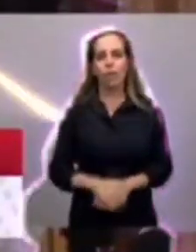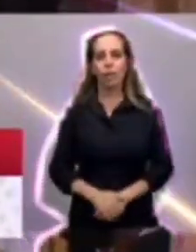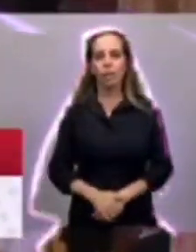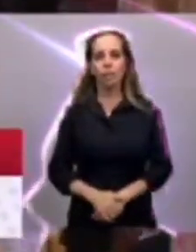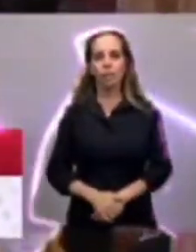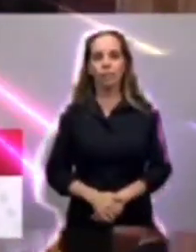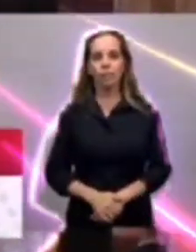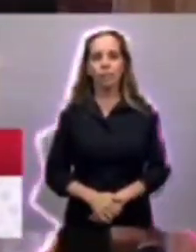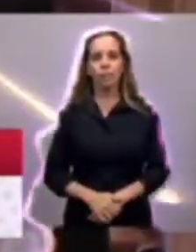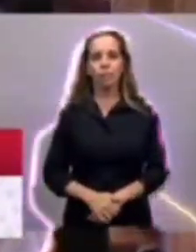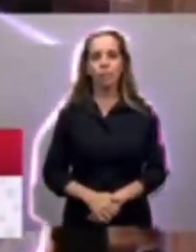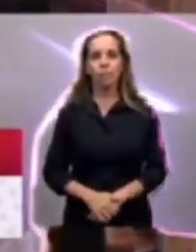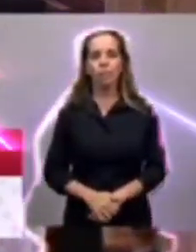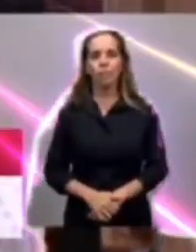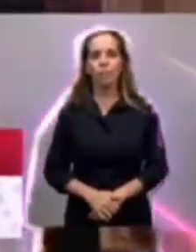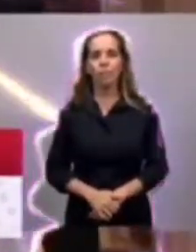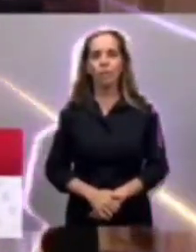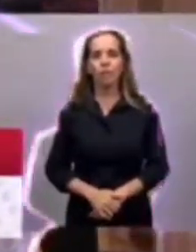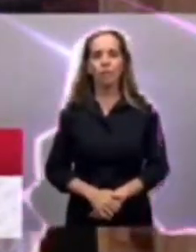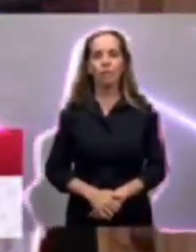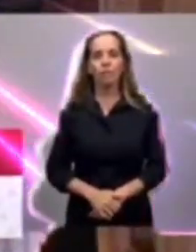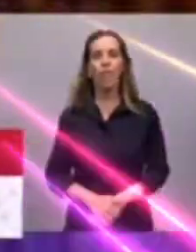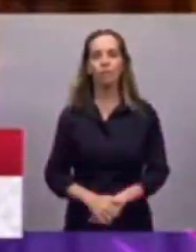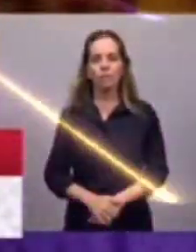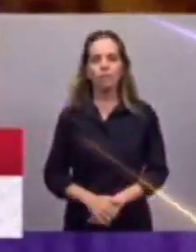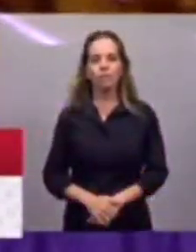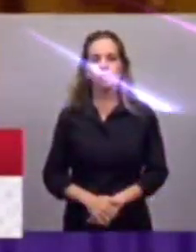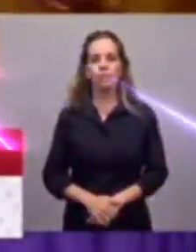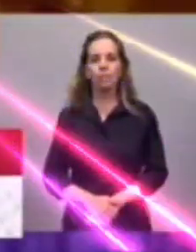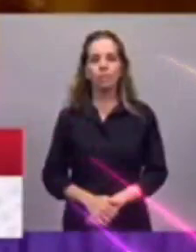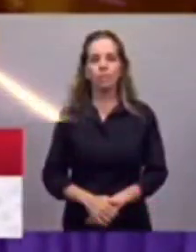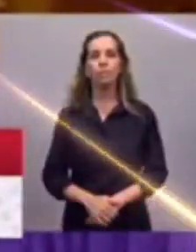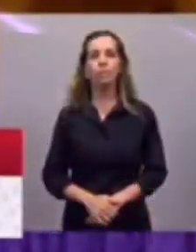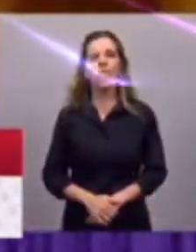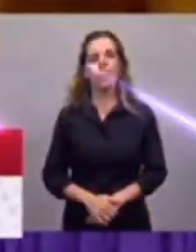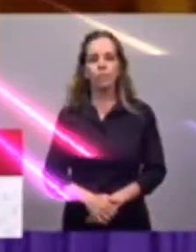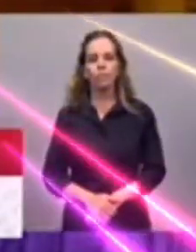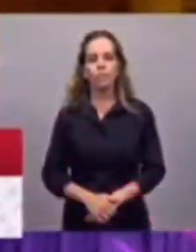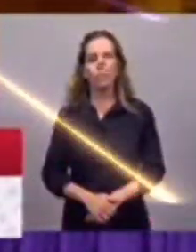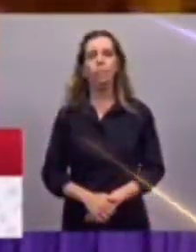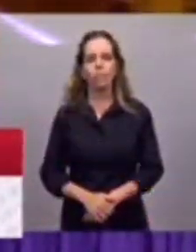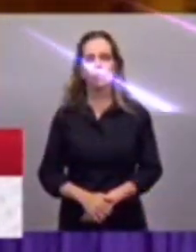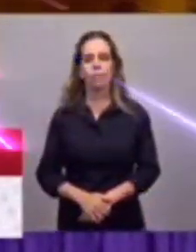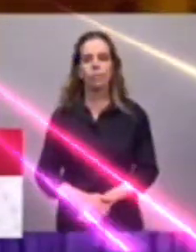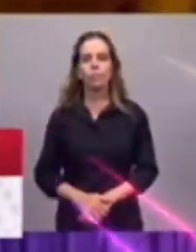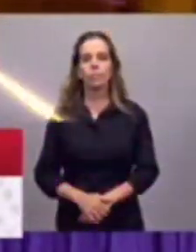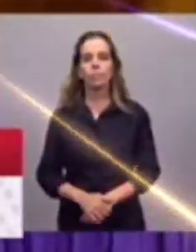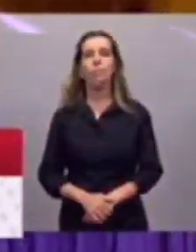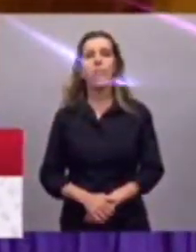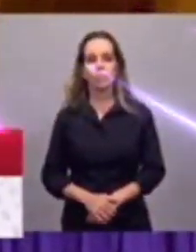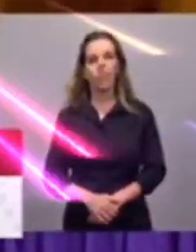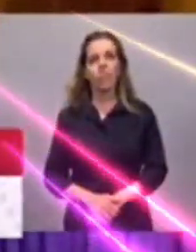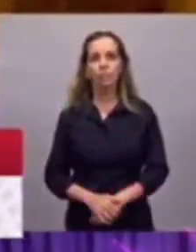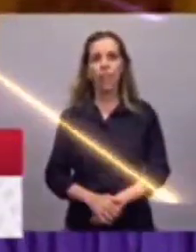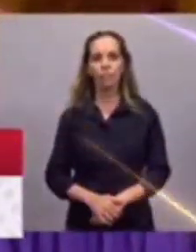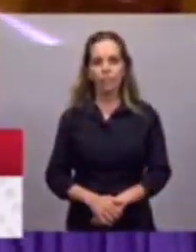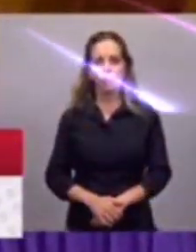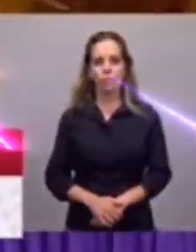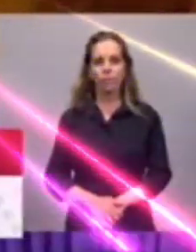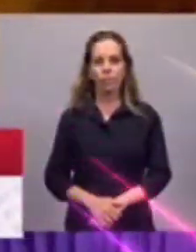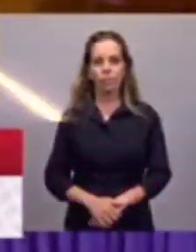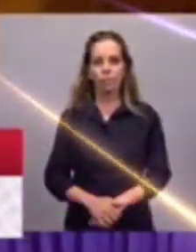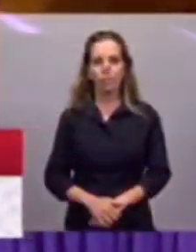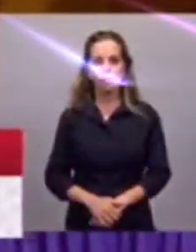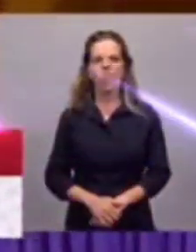va a hablar la comunidad judía, de mucha importancia, muy abrazado Milei a la comunidad judía, quizá el presidente argentino que más se abrazó a